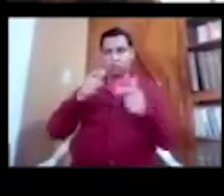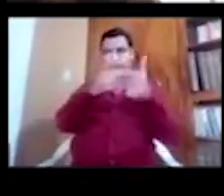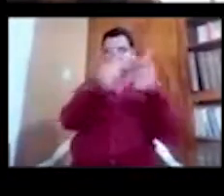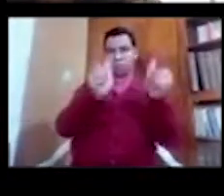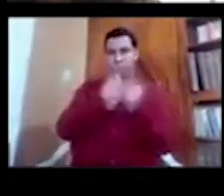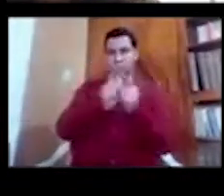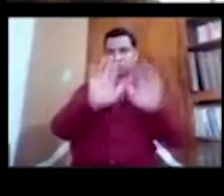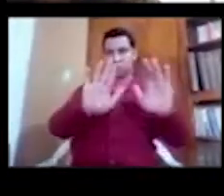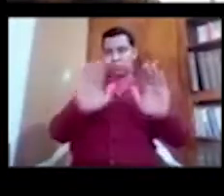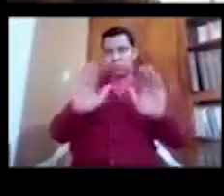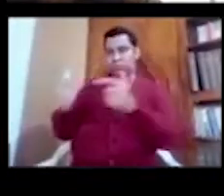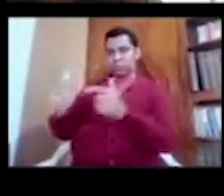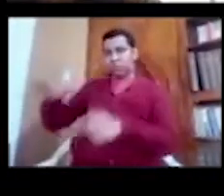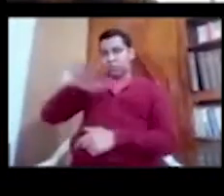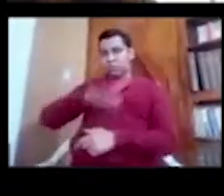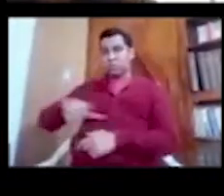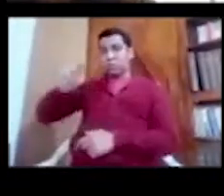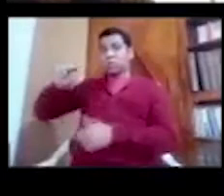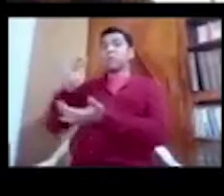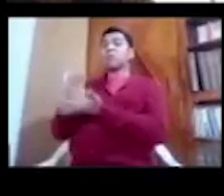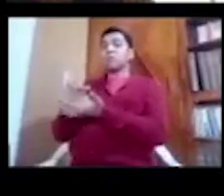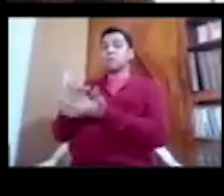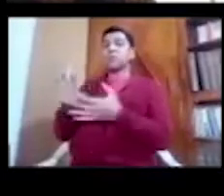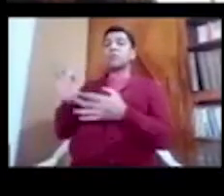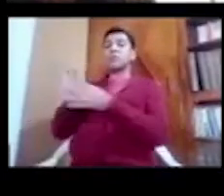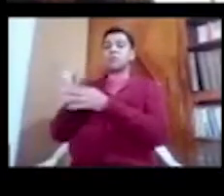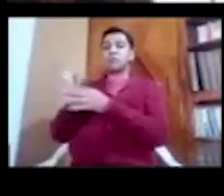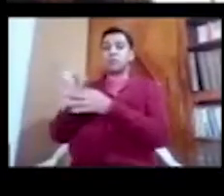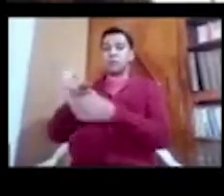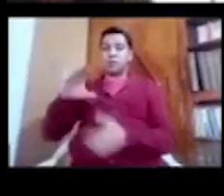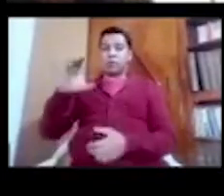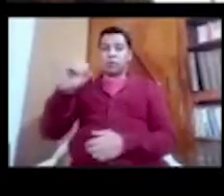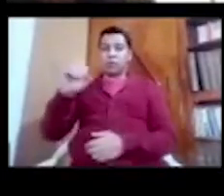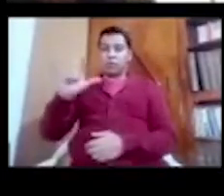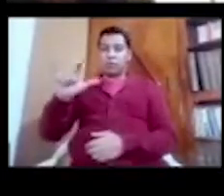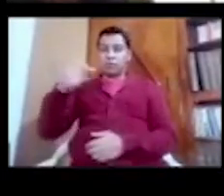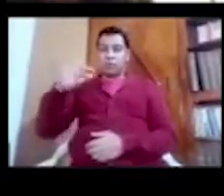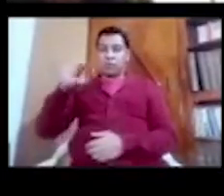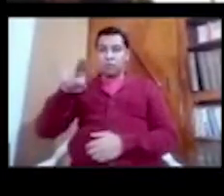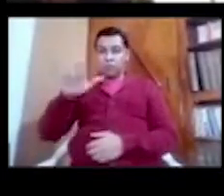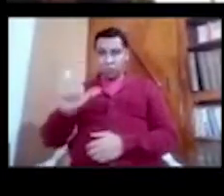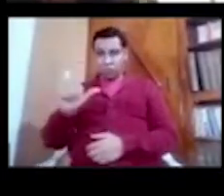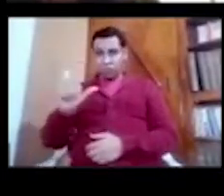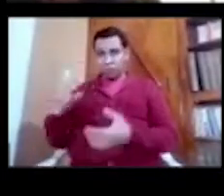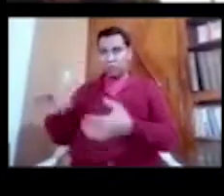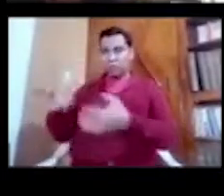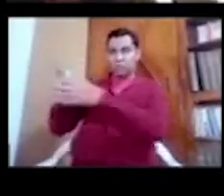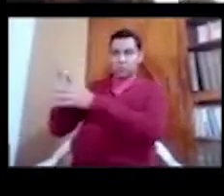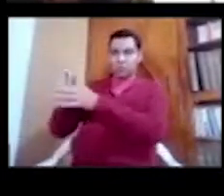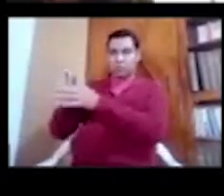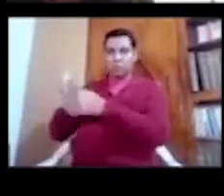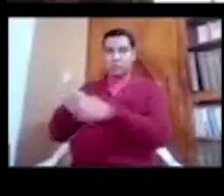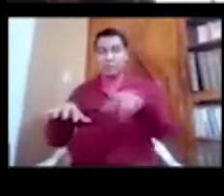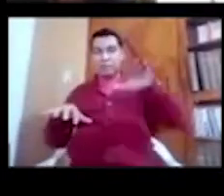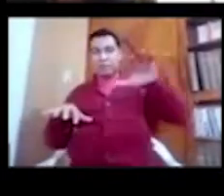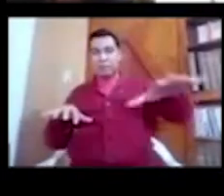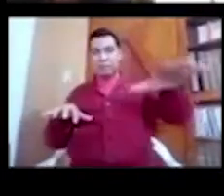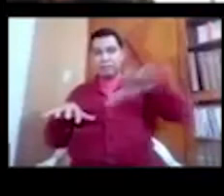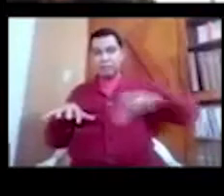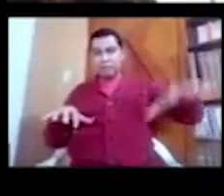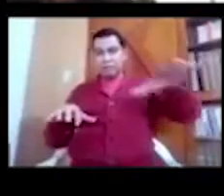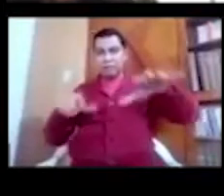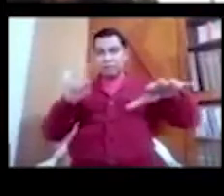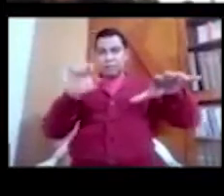los de Tenochtitlán están más ligados a los coluas y los de Tlatelolco a los tepanecas. Eso va a tener consecuencias muy